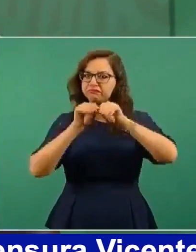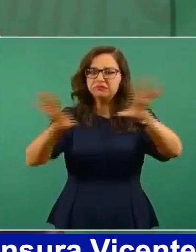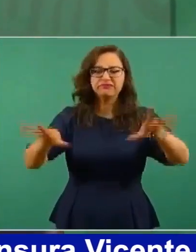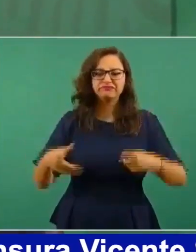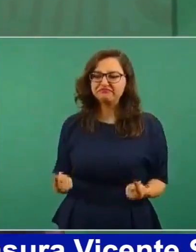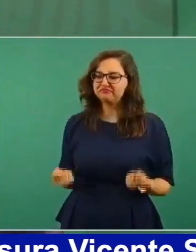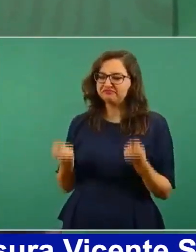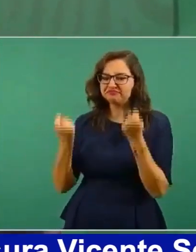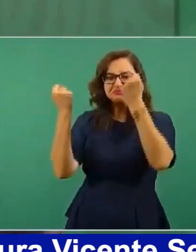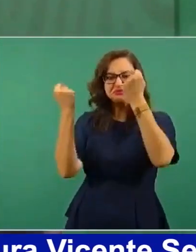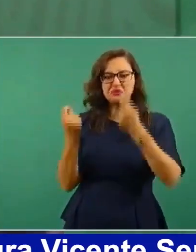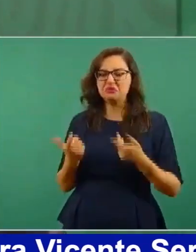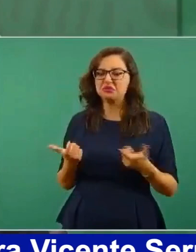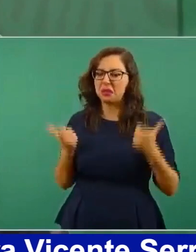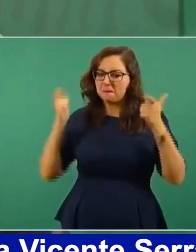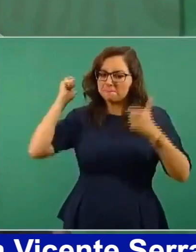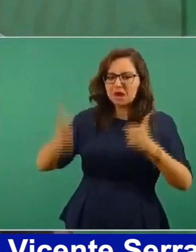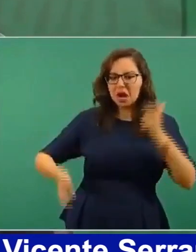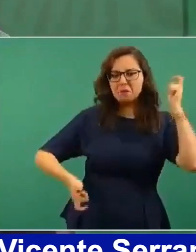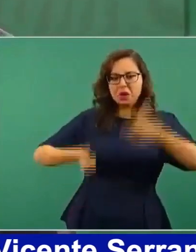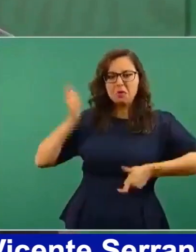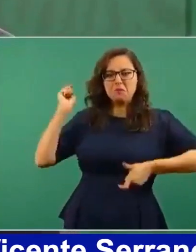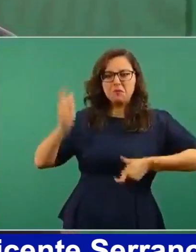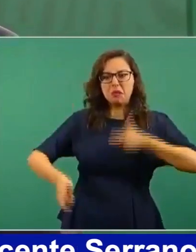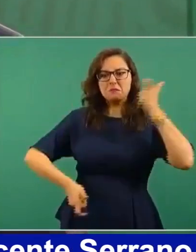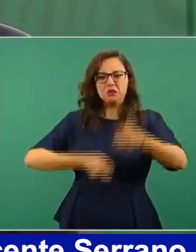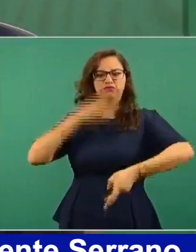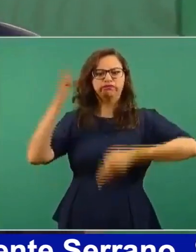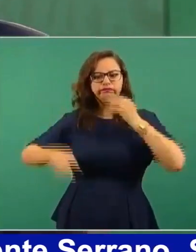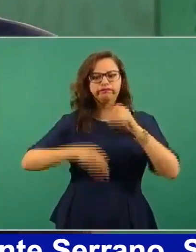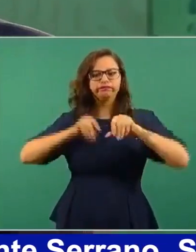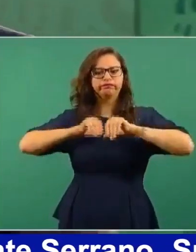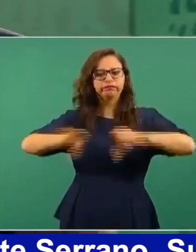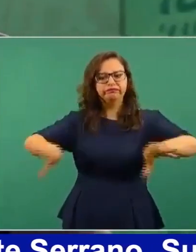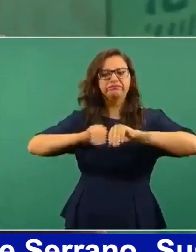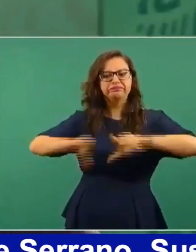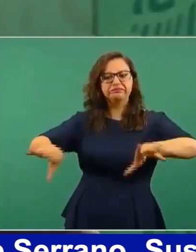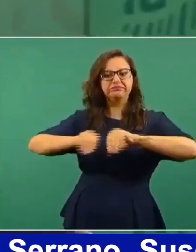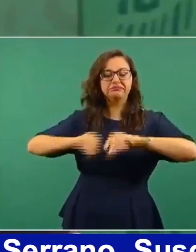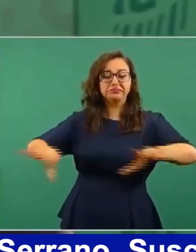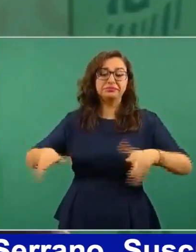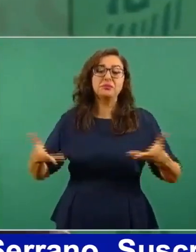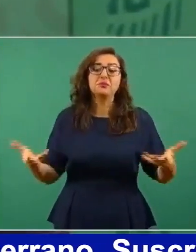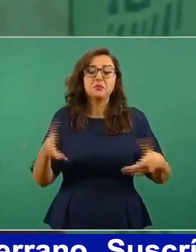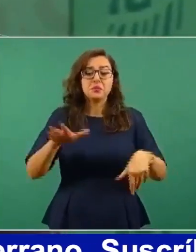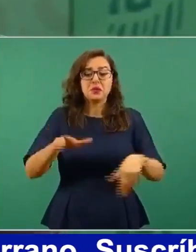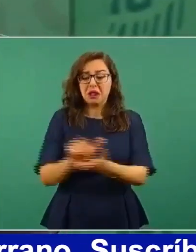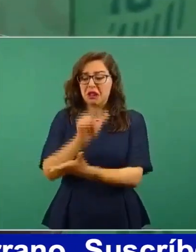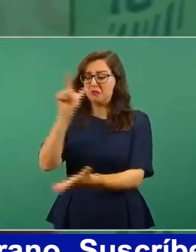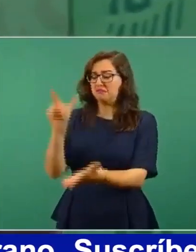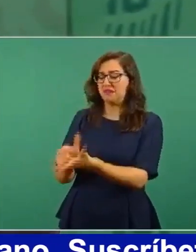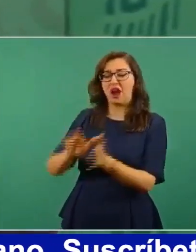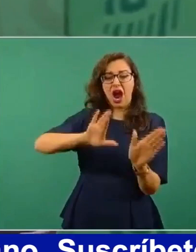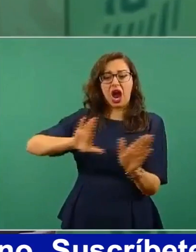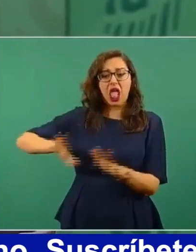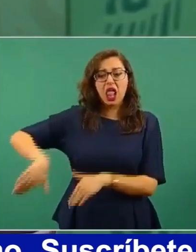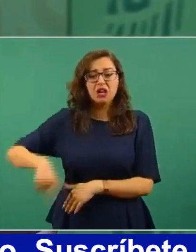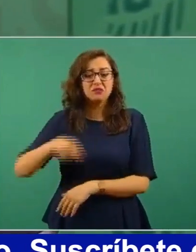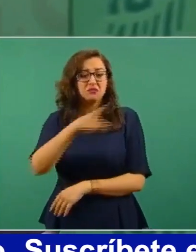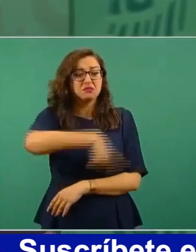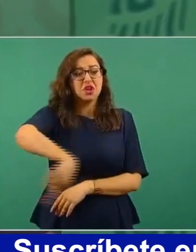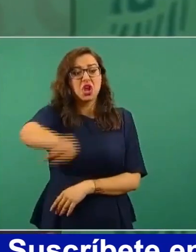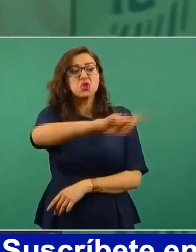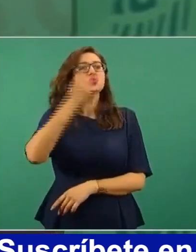pero pues era, ellos eran los dueños de México, o se sentían los dueños del